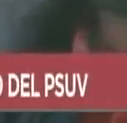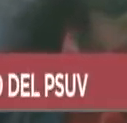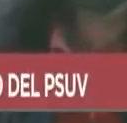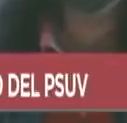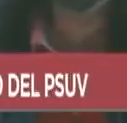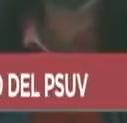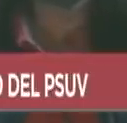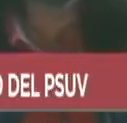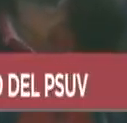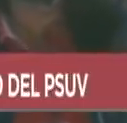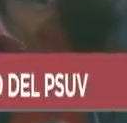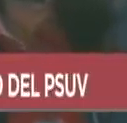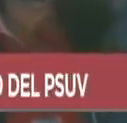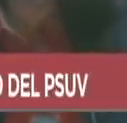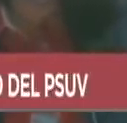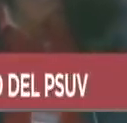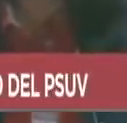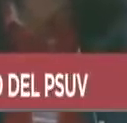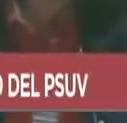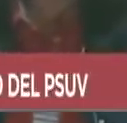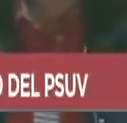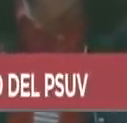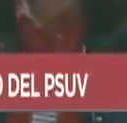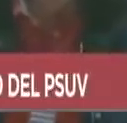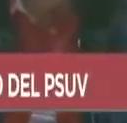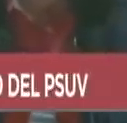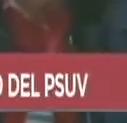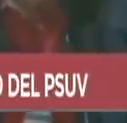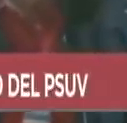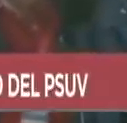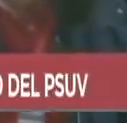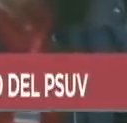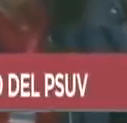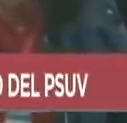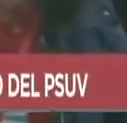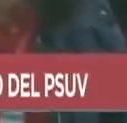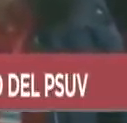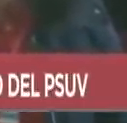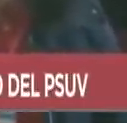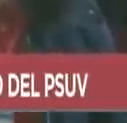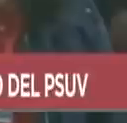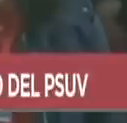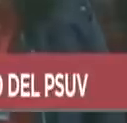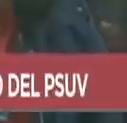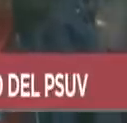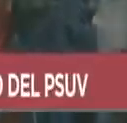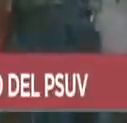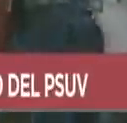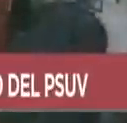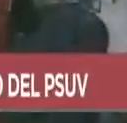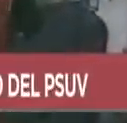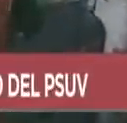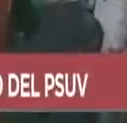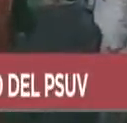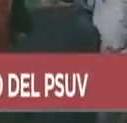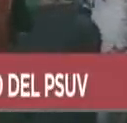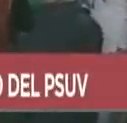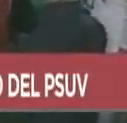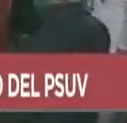Venezuela se rinda, yo se lo juro por la historia que están locos. Cuando se nos agota la diplomacia, no